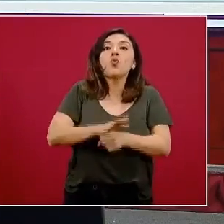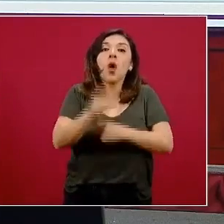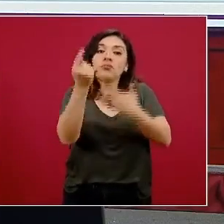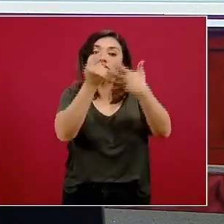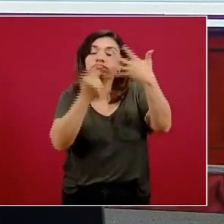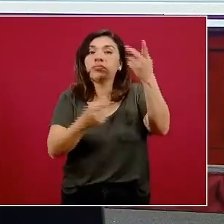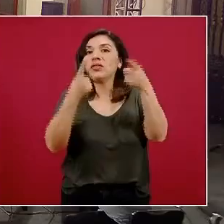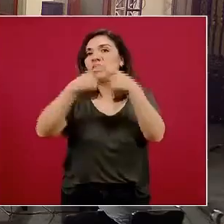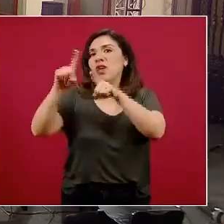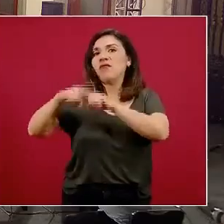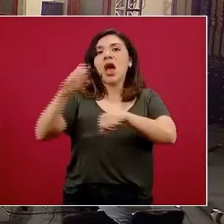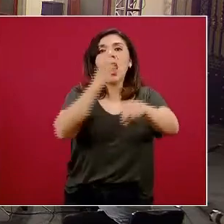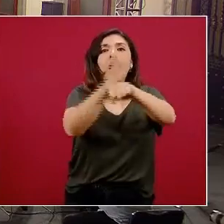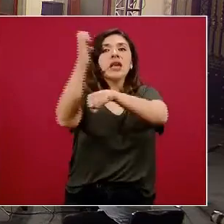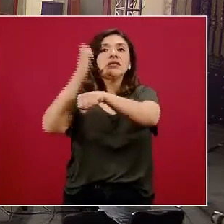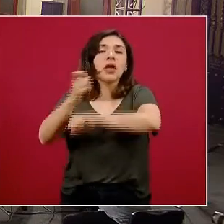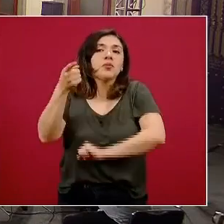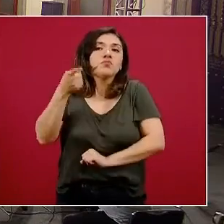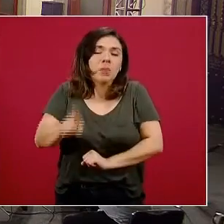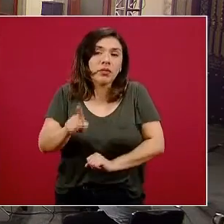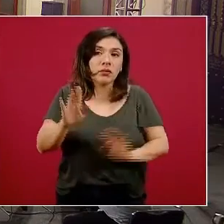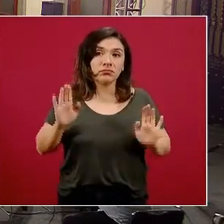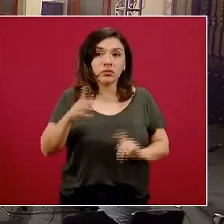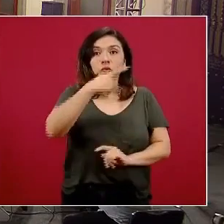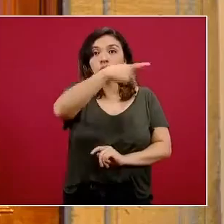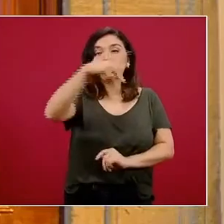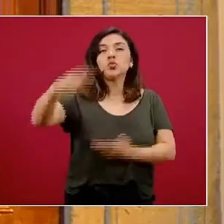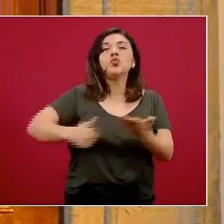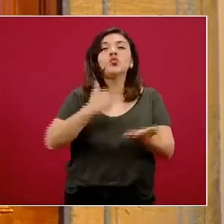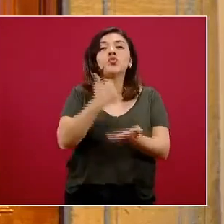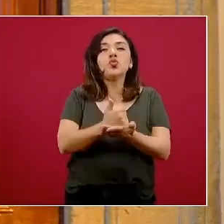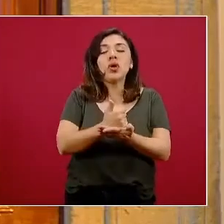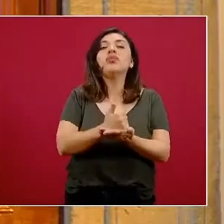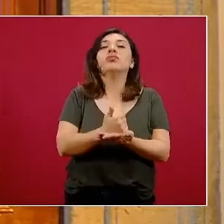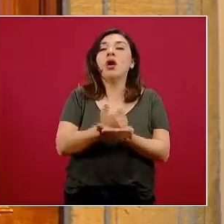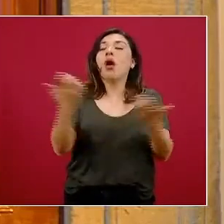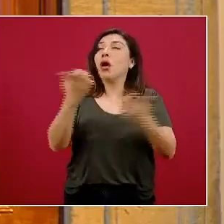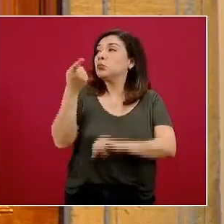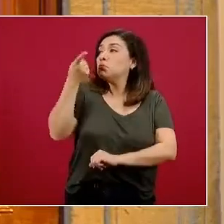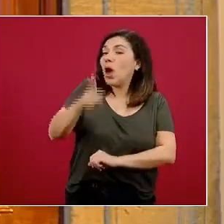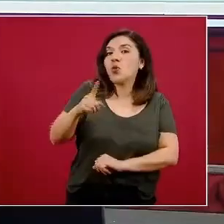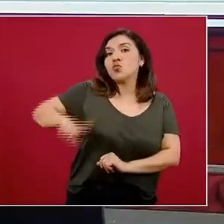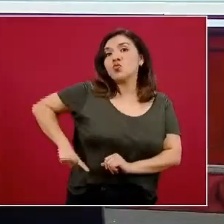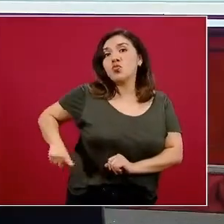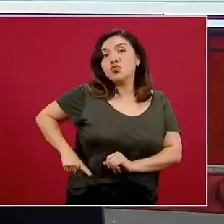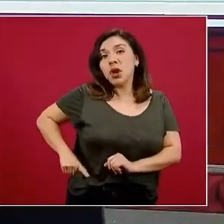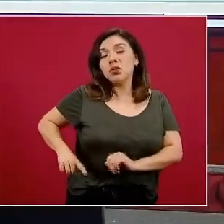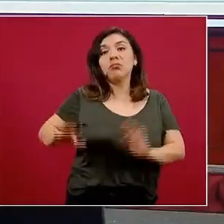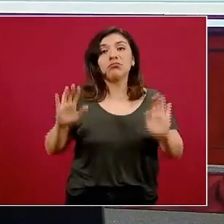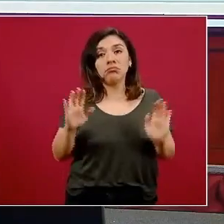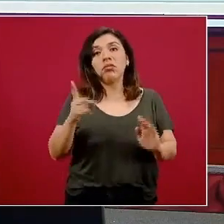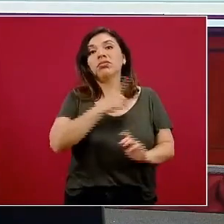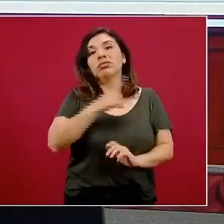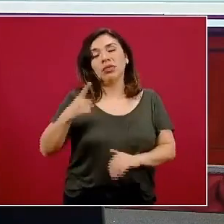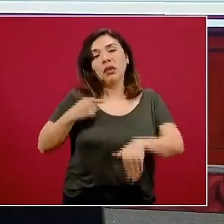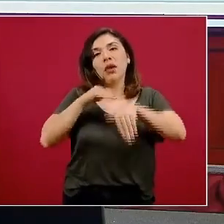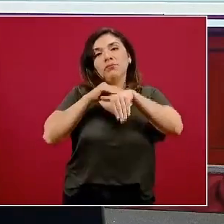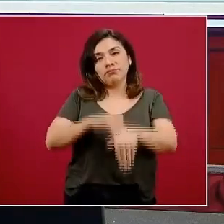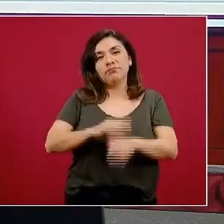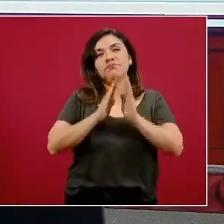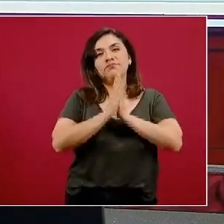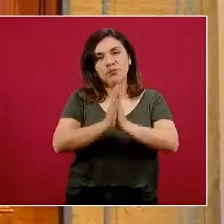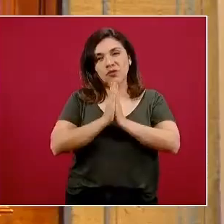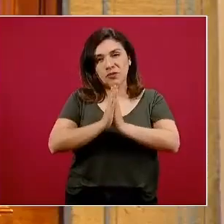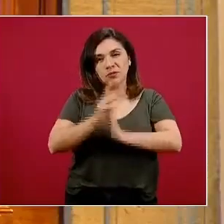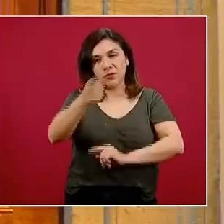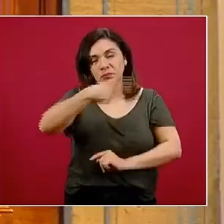diferentes intervenciones que en lo local, sobre todo en sus ciudades, estarán implementando los diferentes niveles de la autoridad